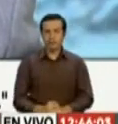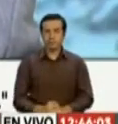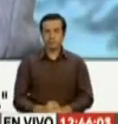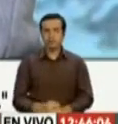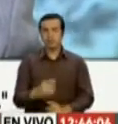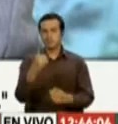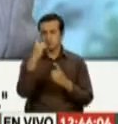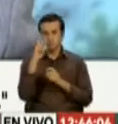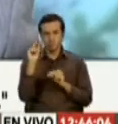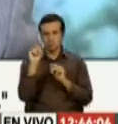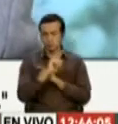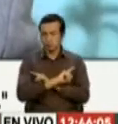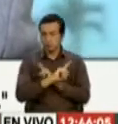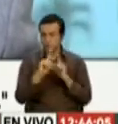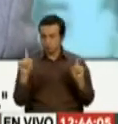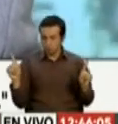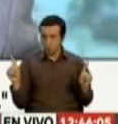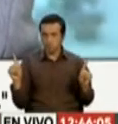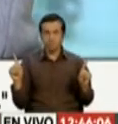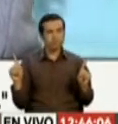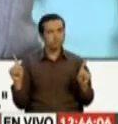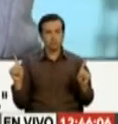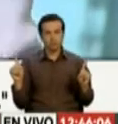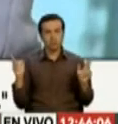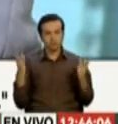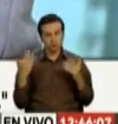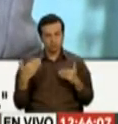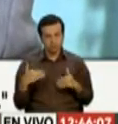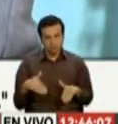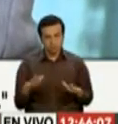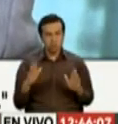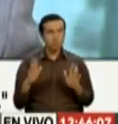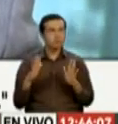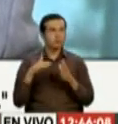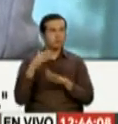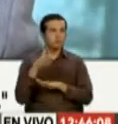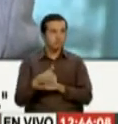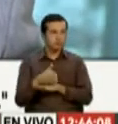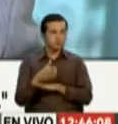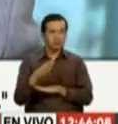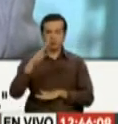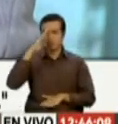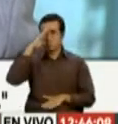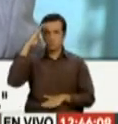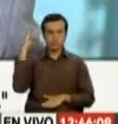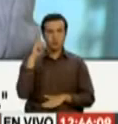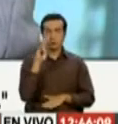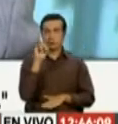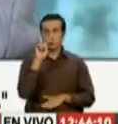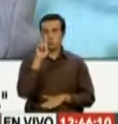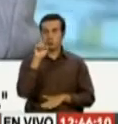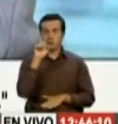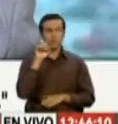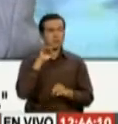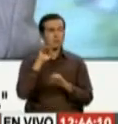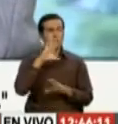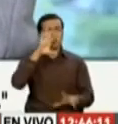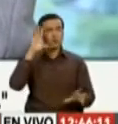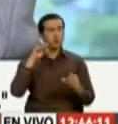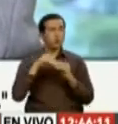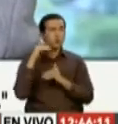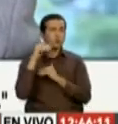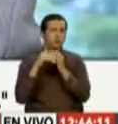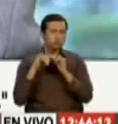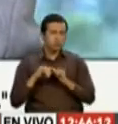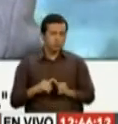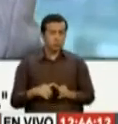a hacer preguntas, yo creo que esto es basto. Dentro de un momento el capitán Vinuesa hará la exposición de todo el proceso que se